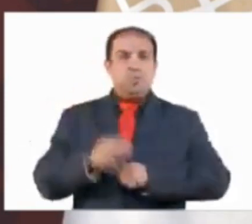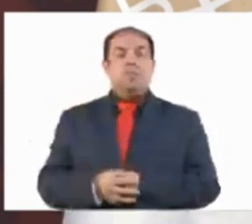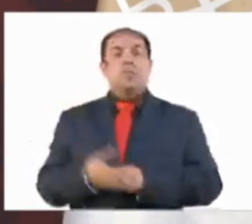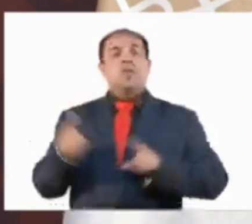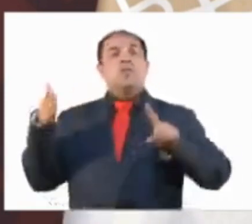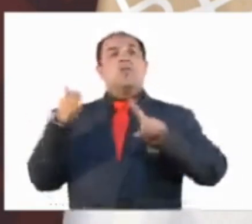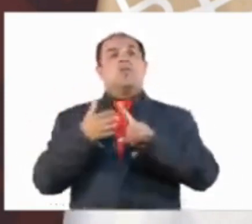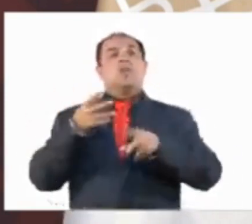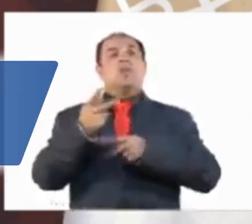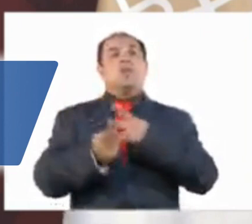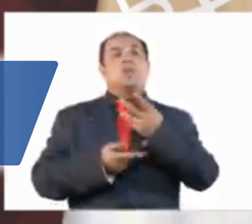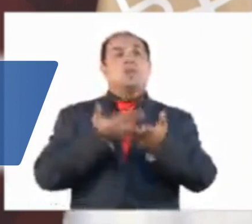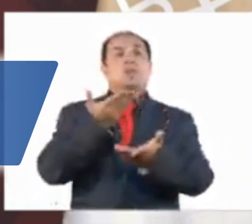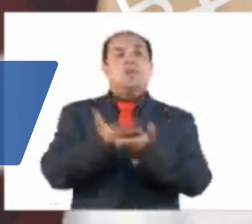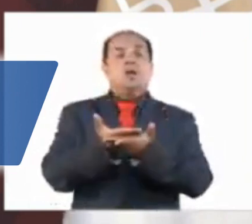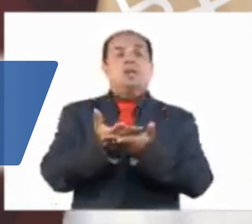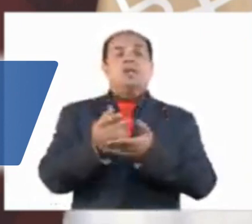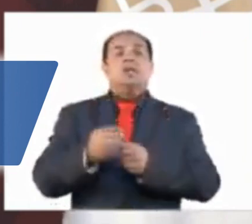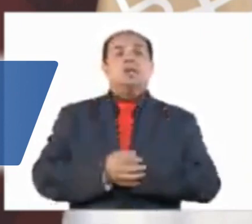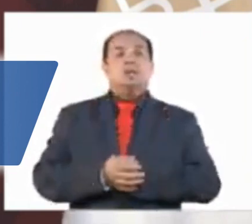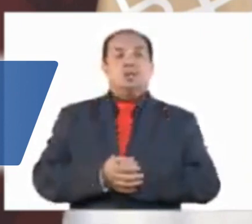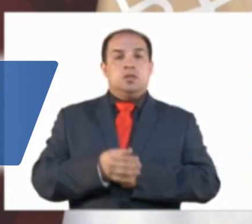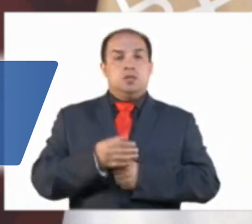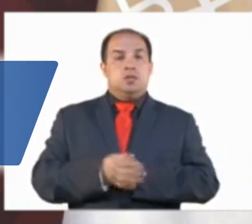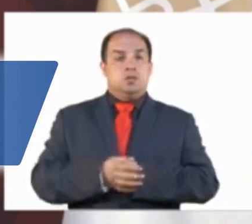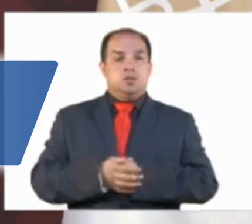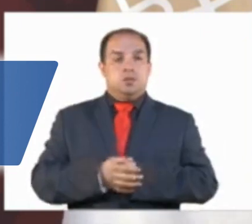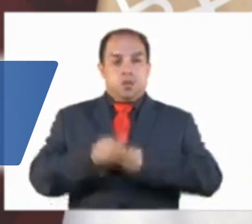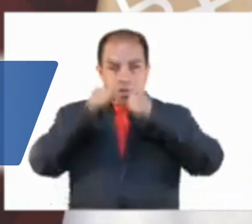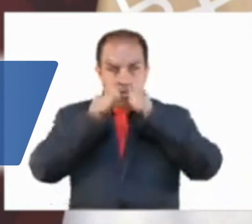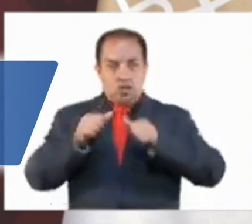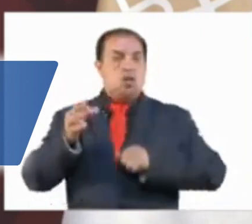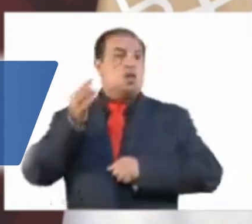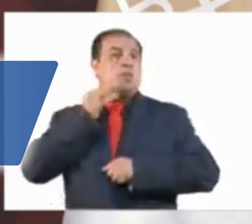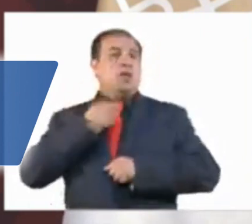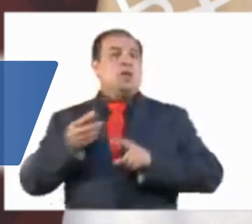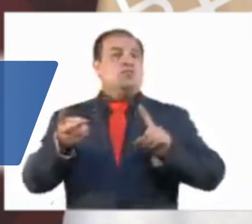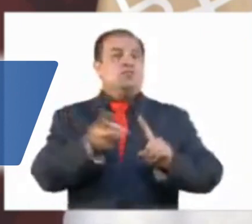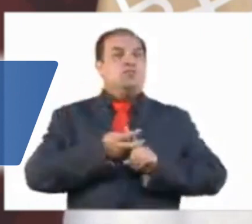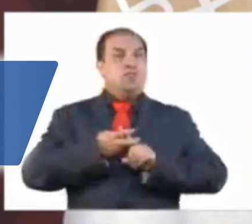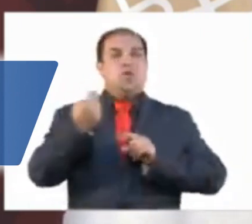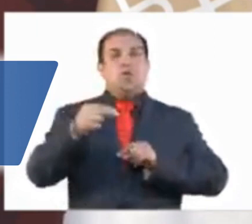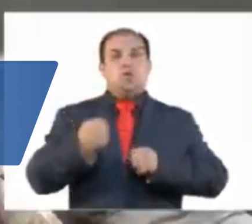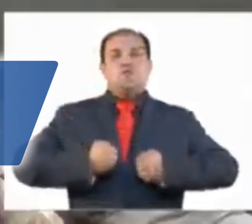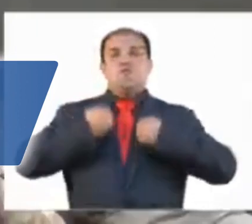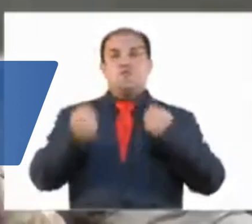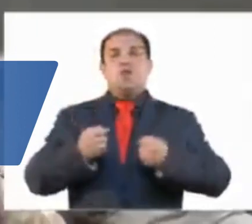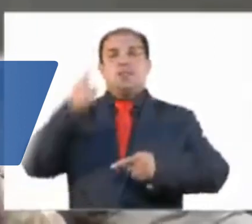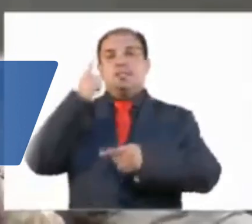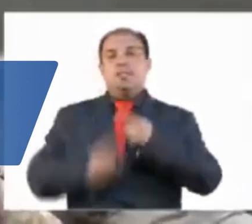prestaciones de servicios para la fiscalía de delito de secuestro denominada fuerza antisecuestro